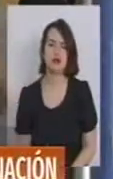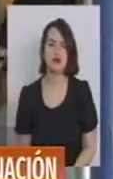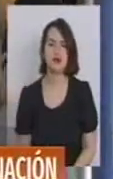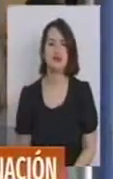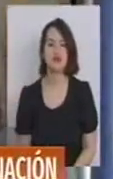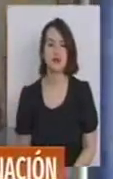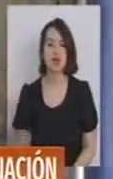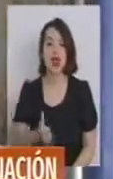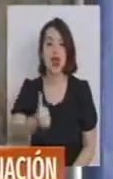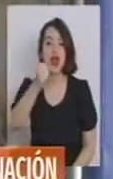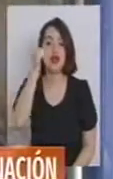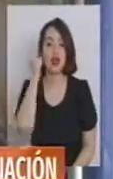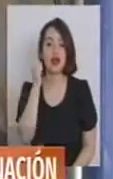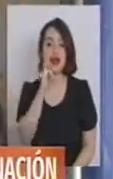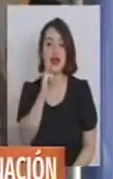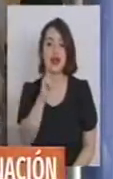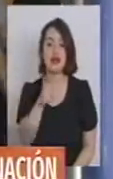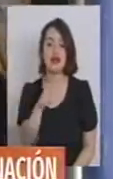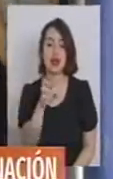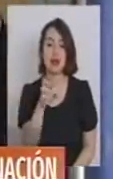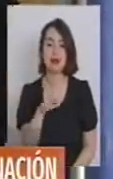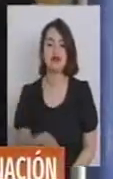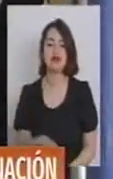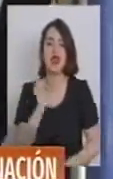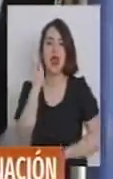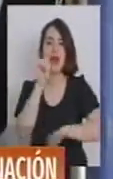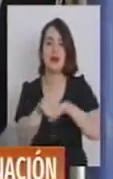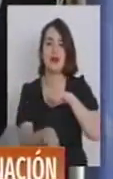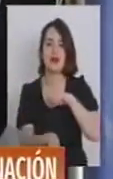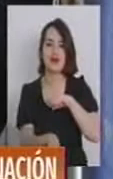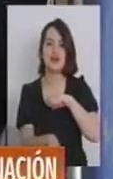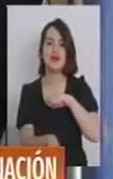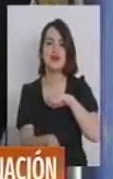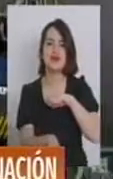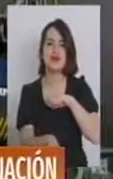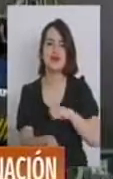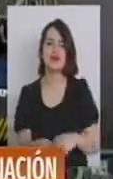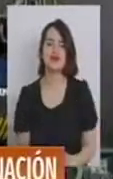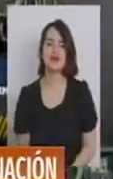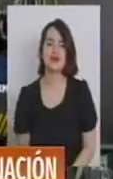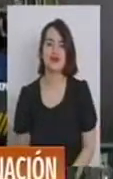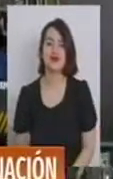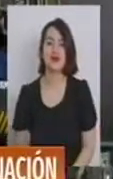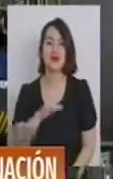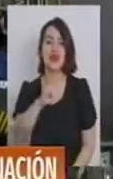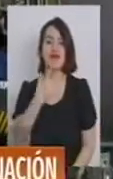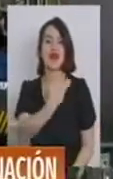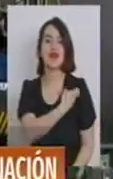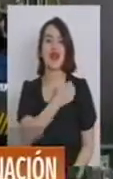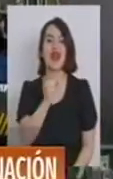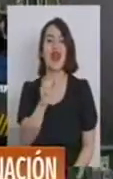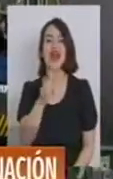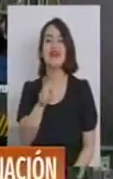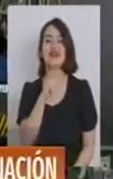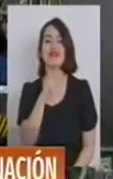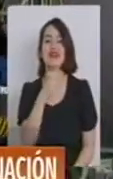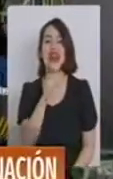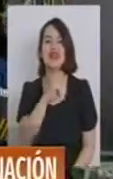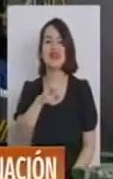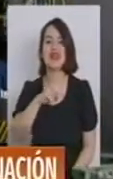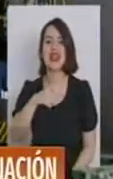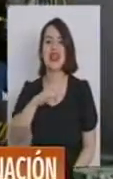Ayer, el ISP aprobó la vacuna de AstraZeneca